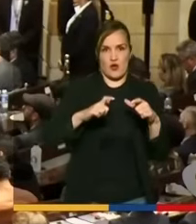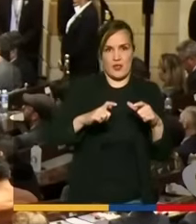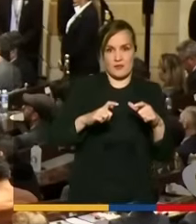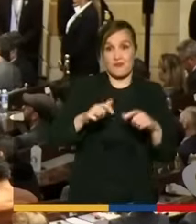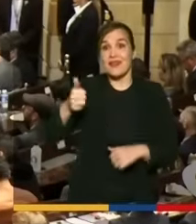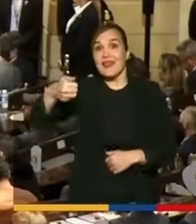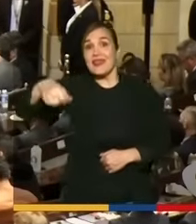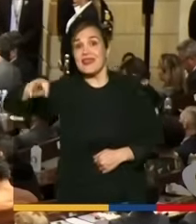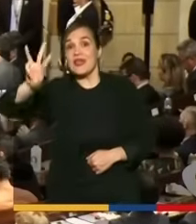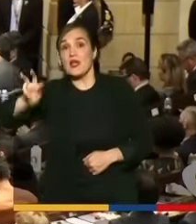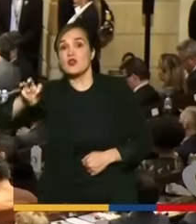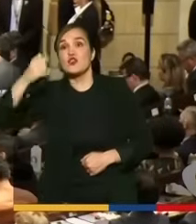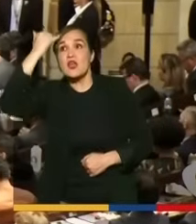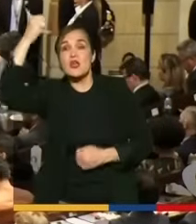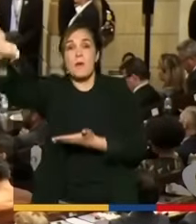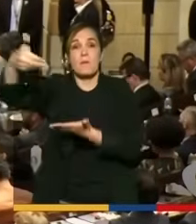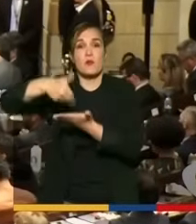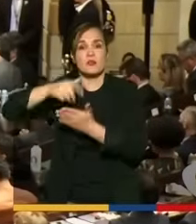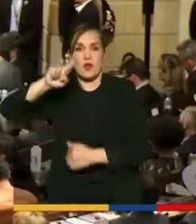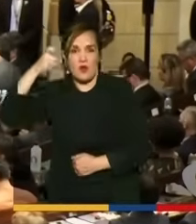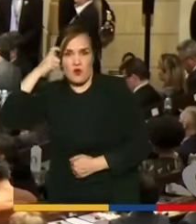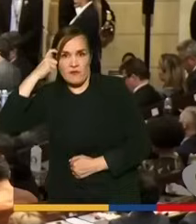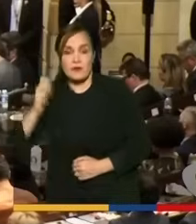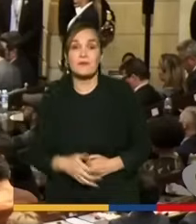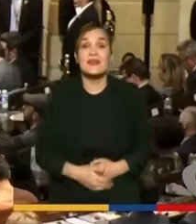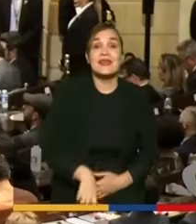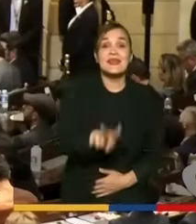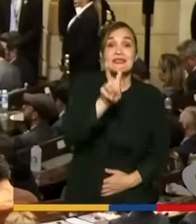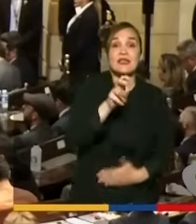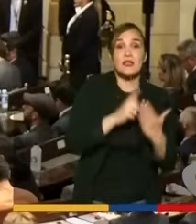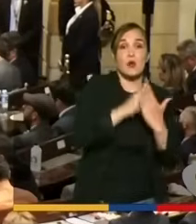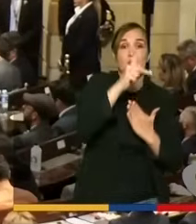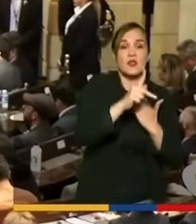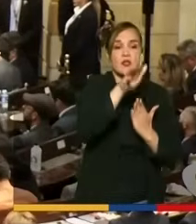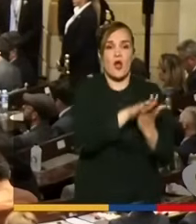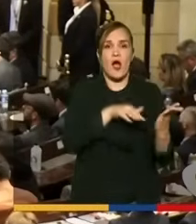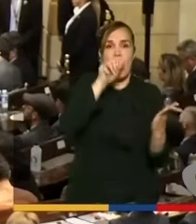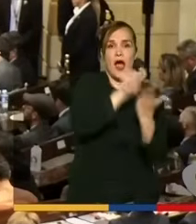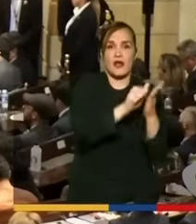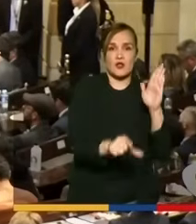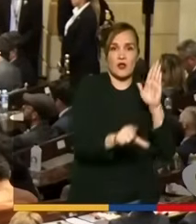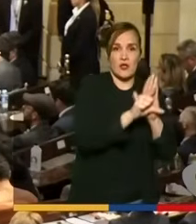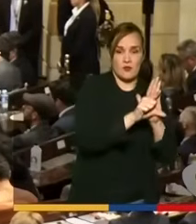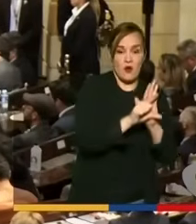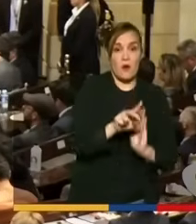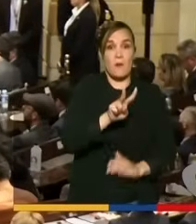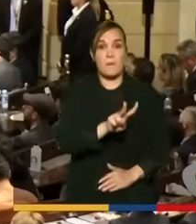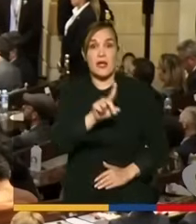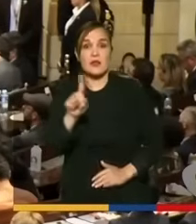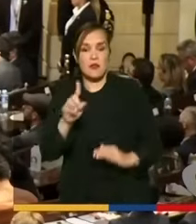del gobierno. 7 proyectos de acto legislativo, 21 conciliaciones y 1 objeción.